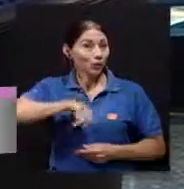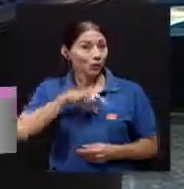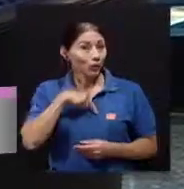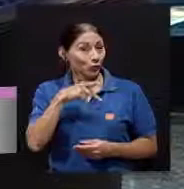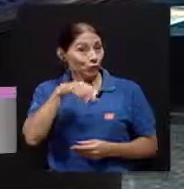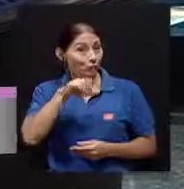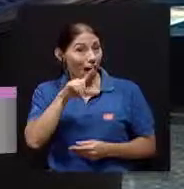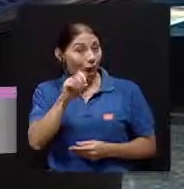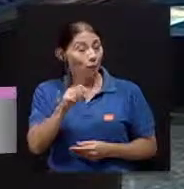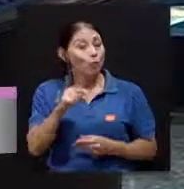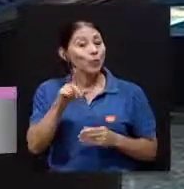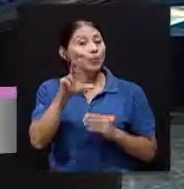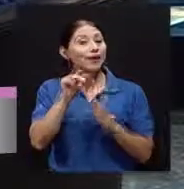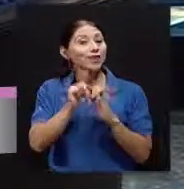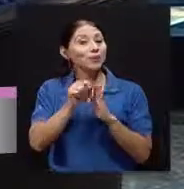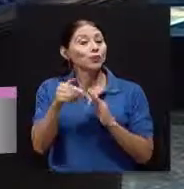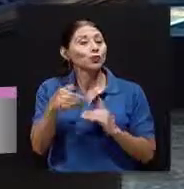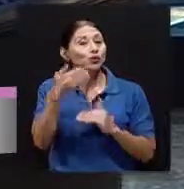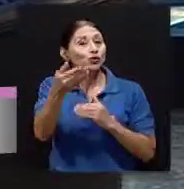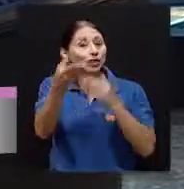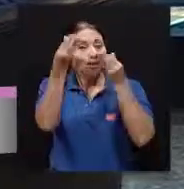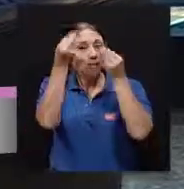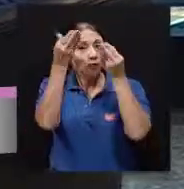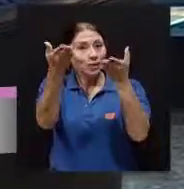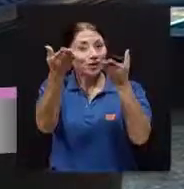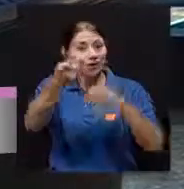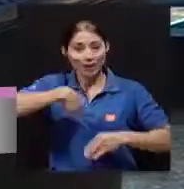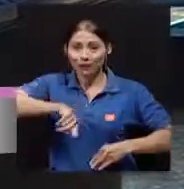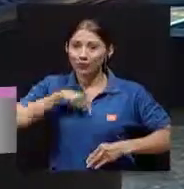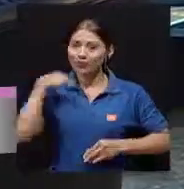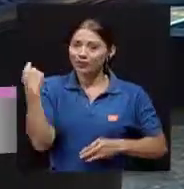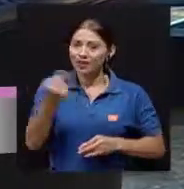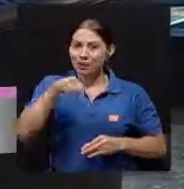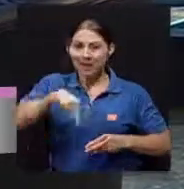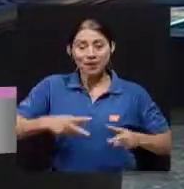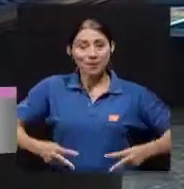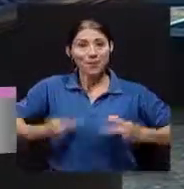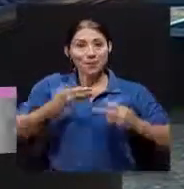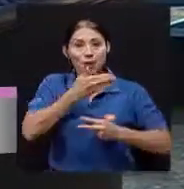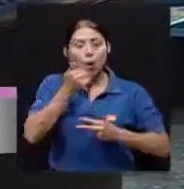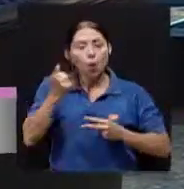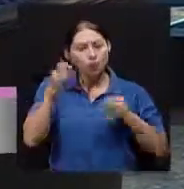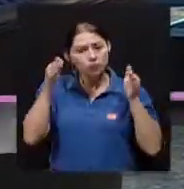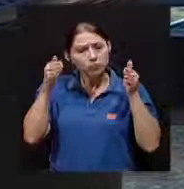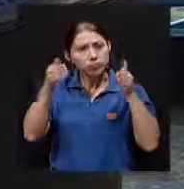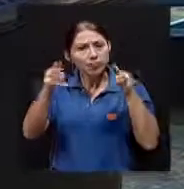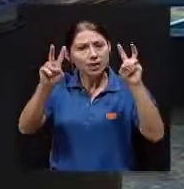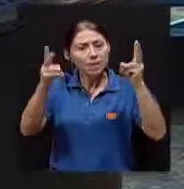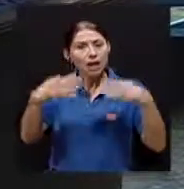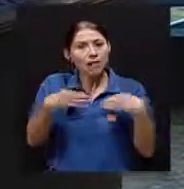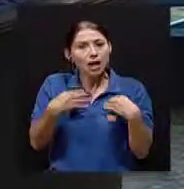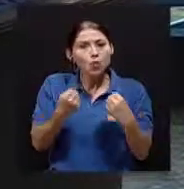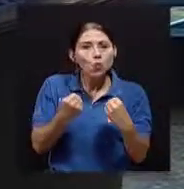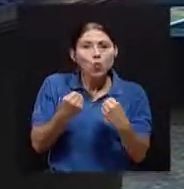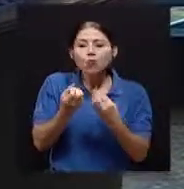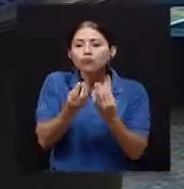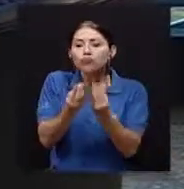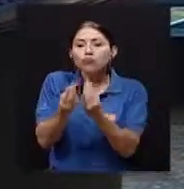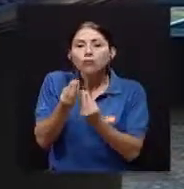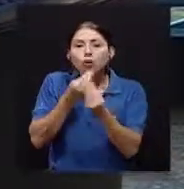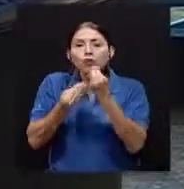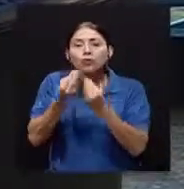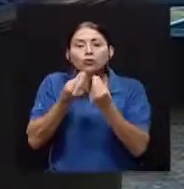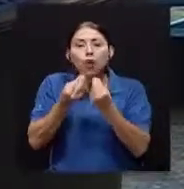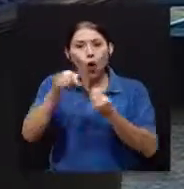para tratar un tema que aquí en Vivir Mejor siempre nos hemos abocado a hablar de estos temas de salud, de nutrición, y hoy específicamente